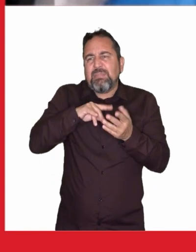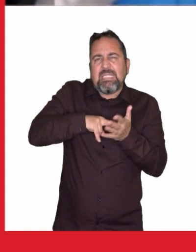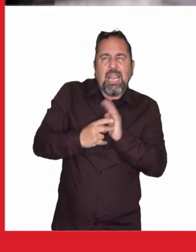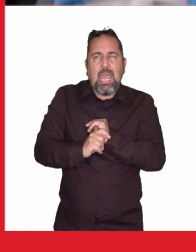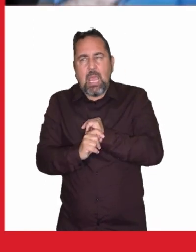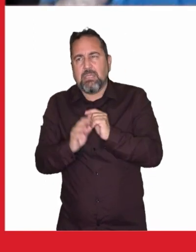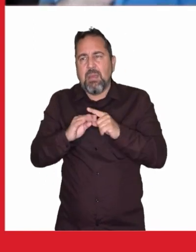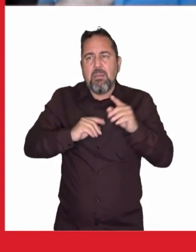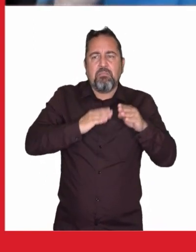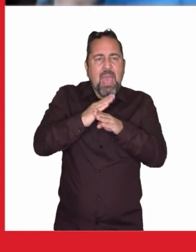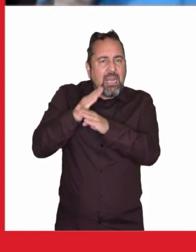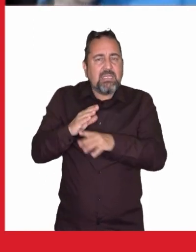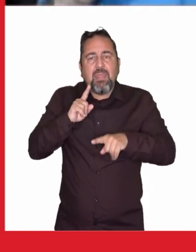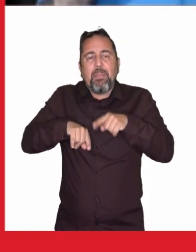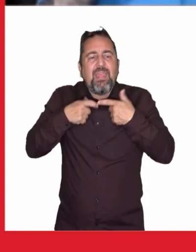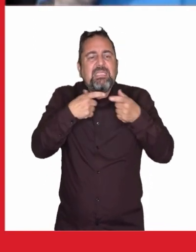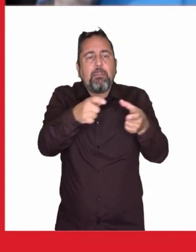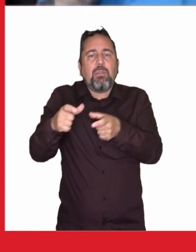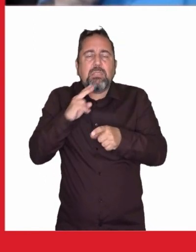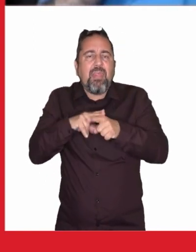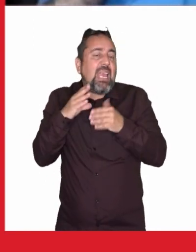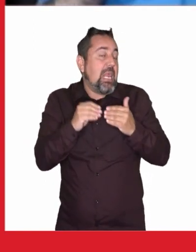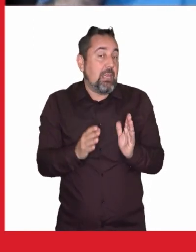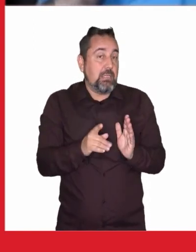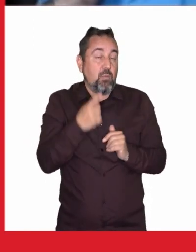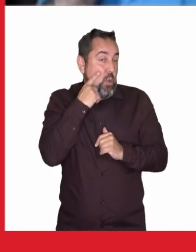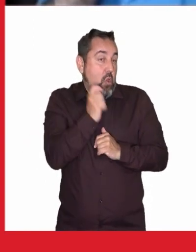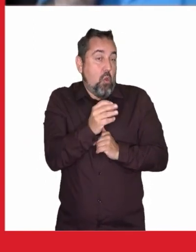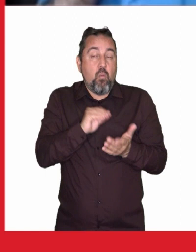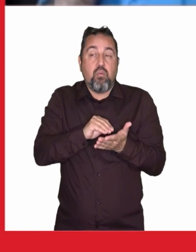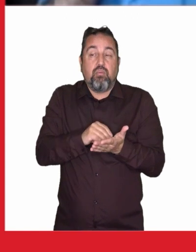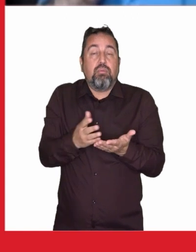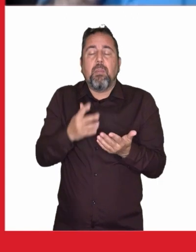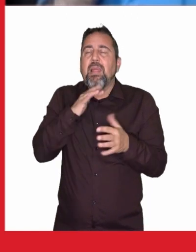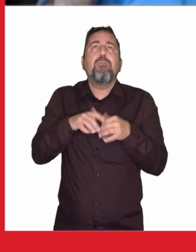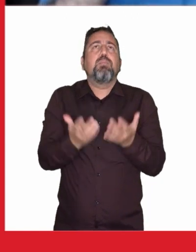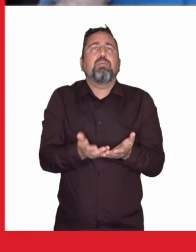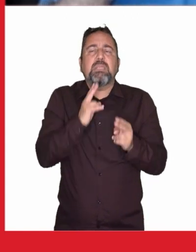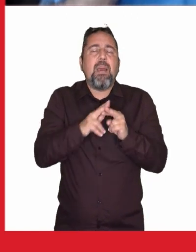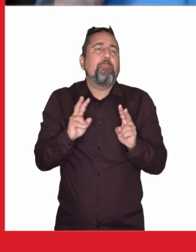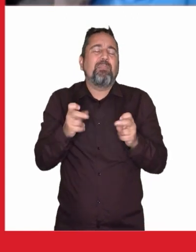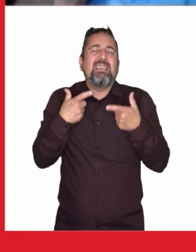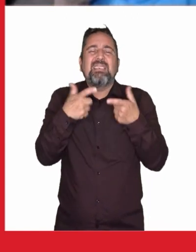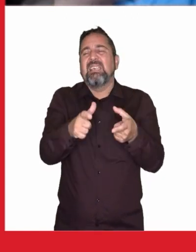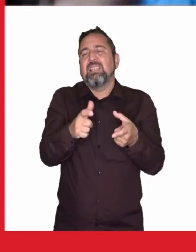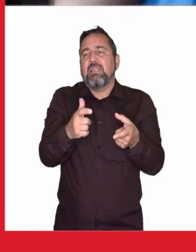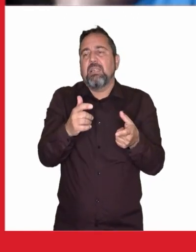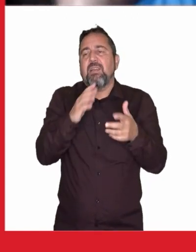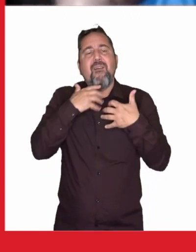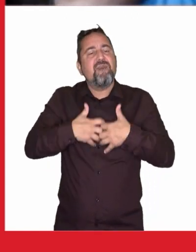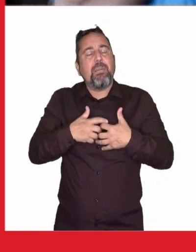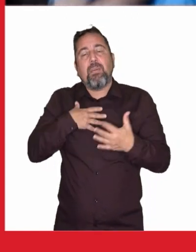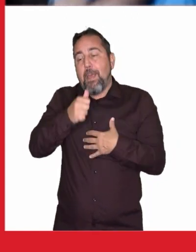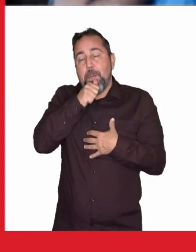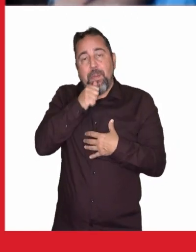propia derivada haya estrategias de márgenes diferentes en base al segmento de clientes, ¿no? Y esto es muy común, por ejemplo, en el mundo